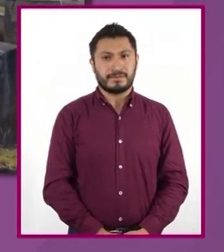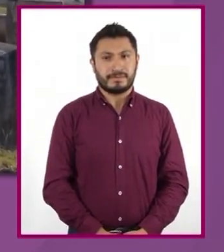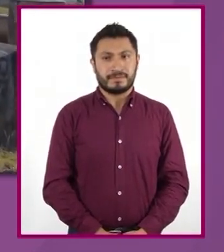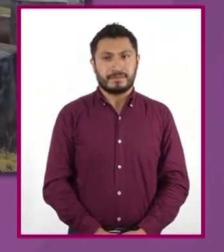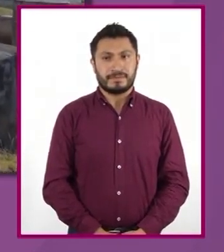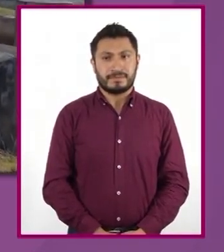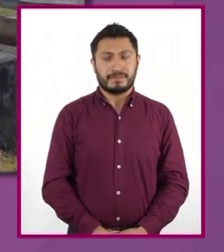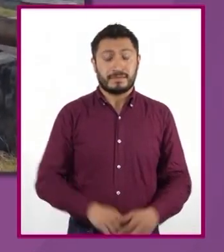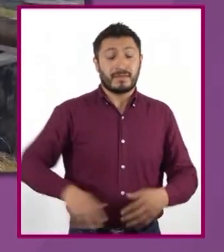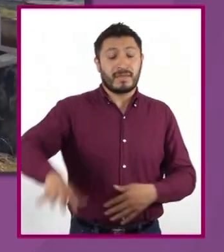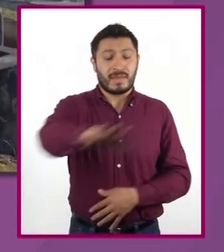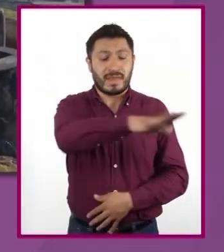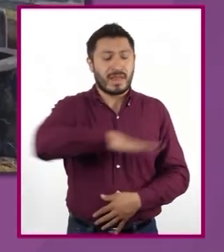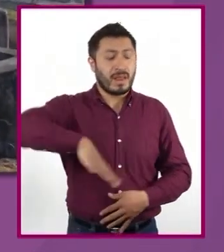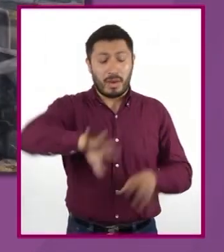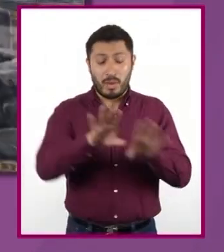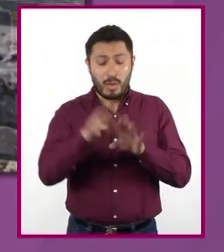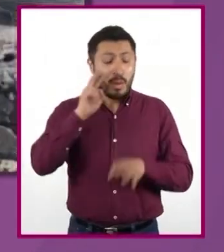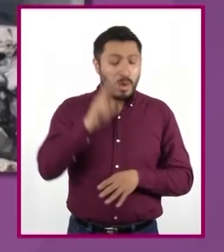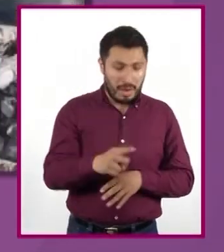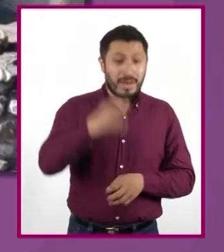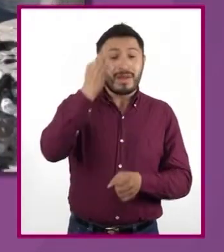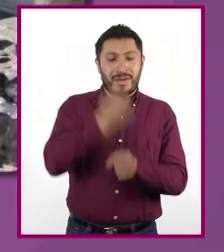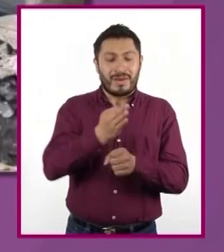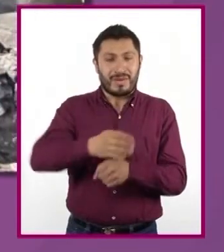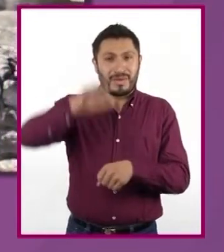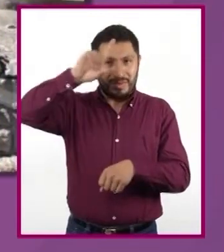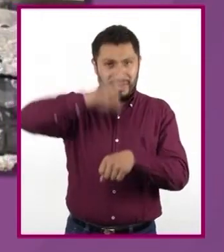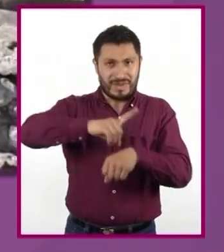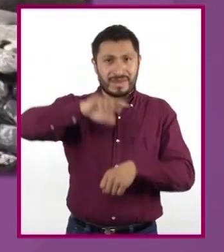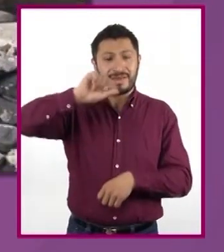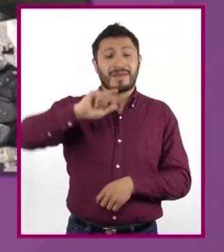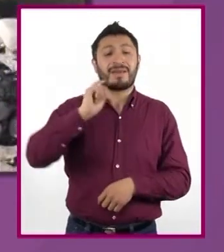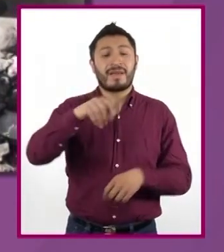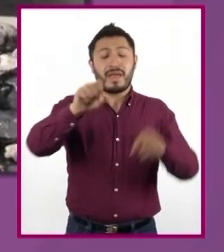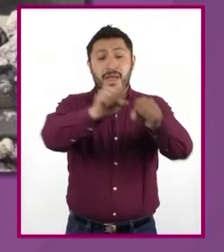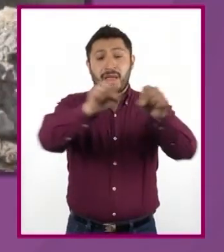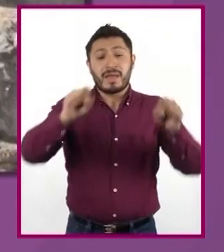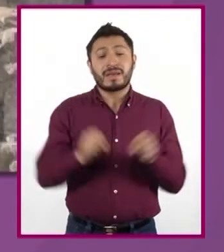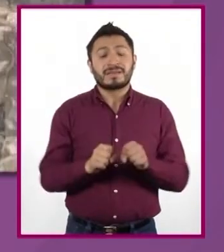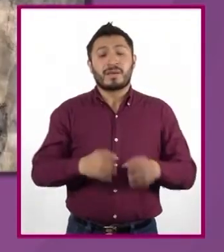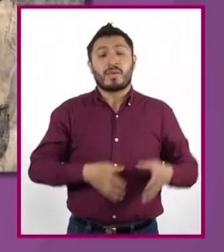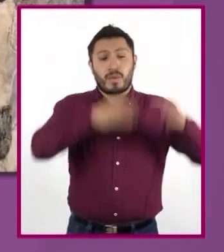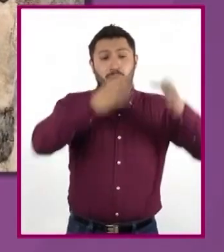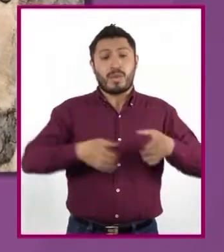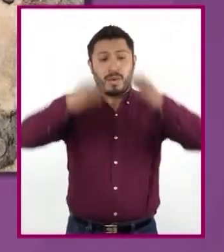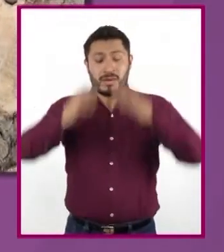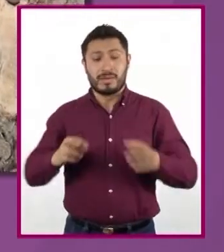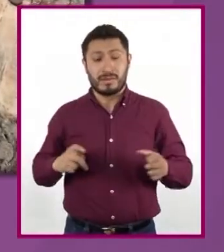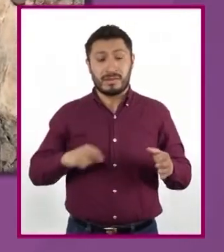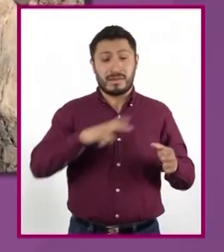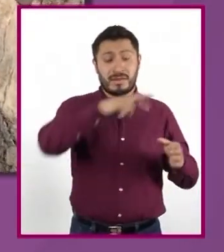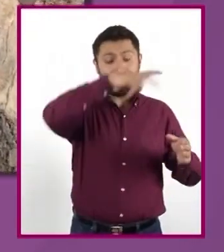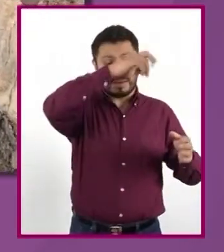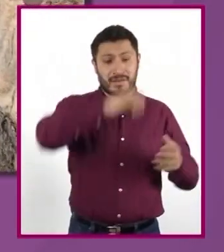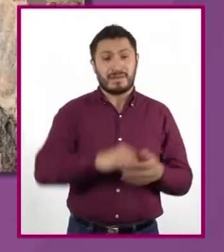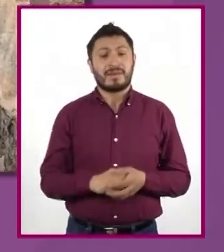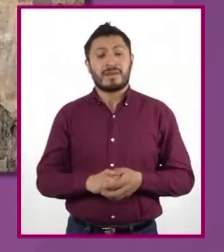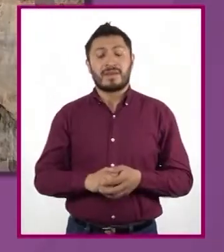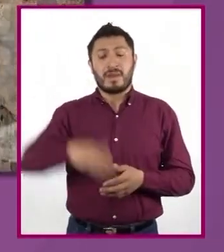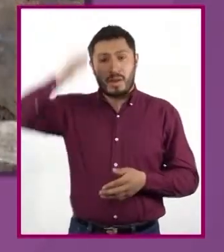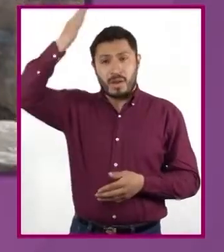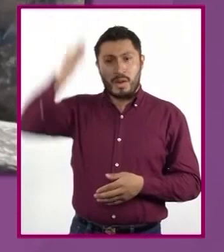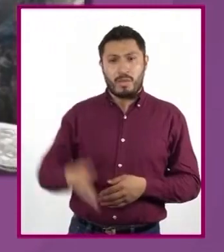La superficie descubierta hasta el día de hoy es Salón de las Columnas, Escalera de Gami, Muro